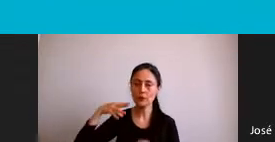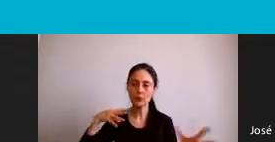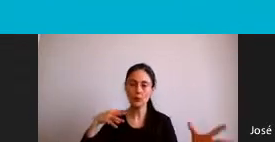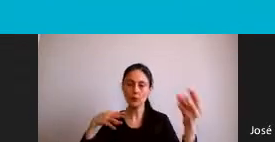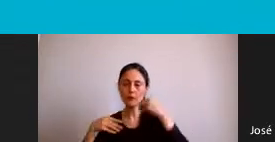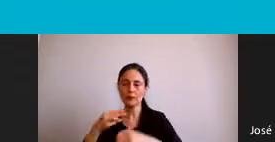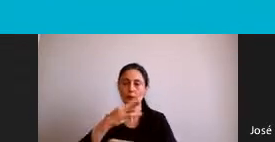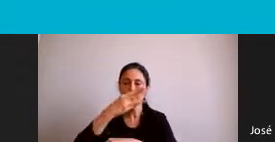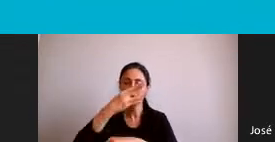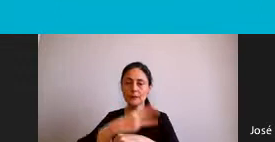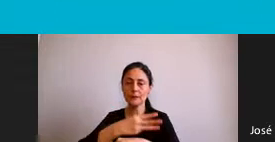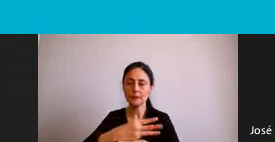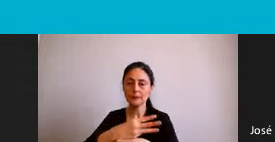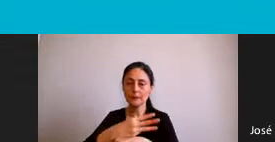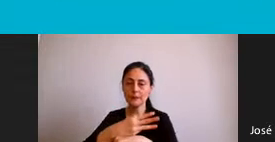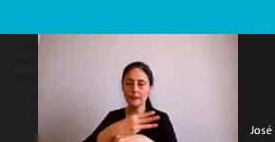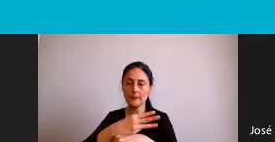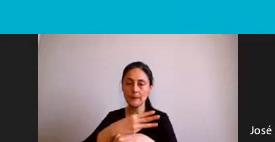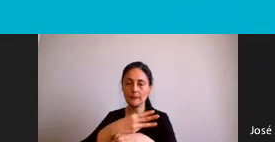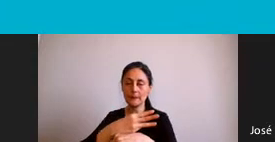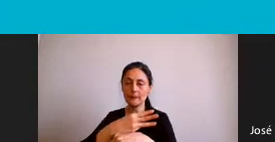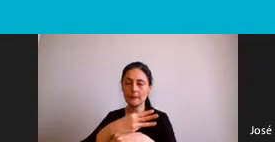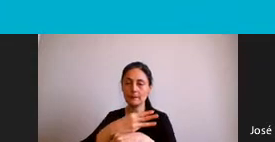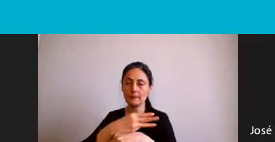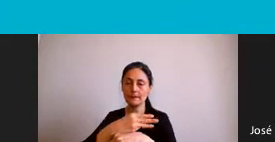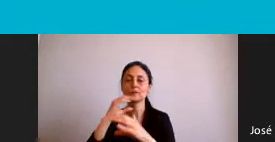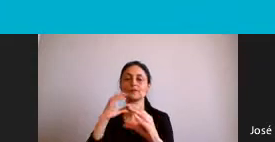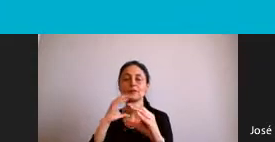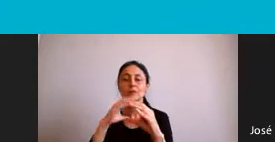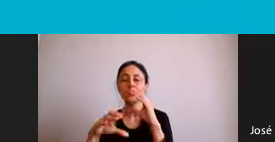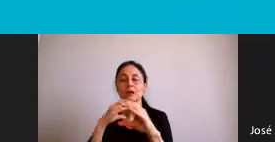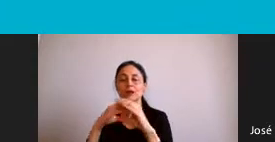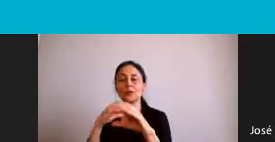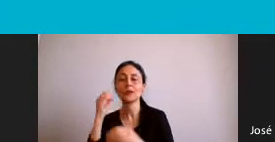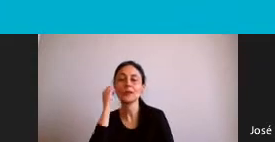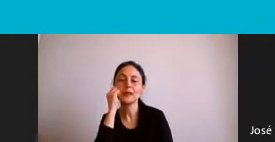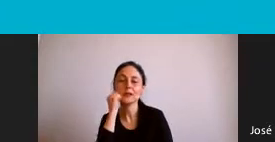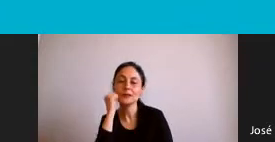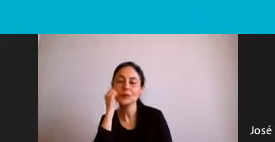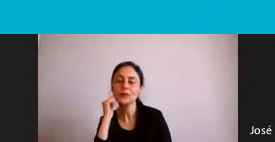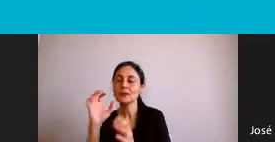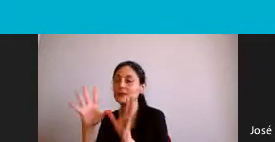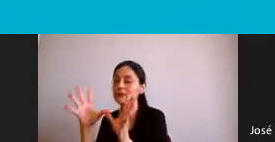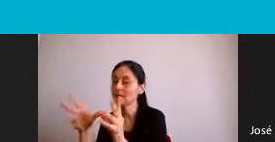dejar de un momento a otro poder comunicarse con sus seres queridos, visitarse,